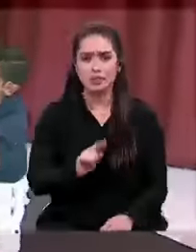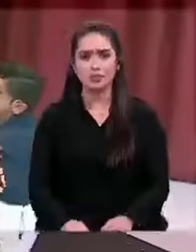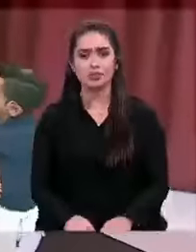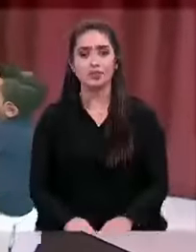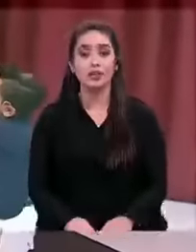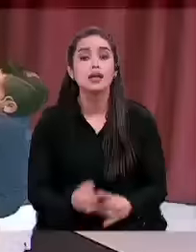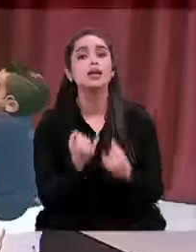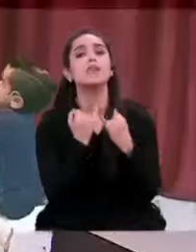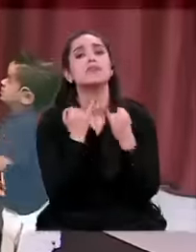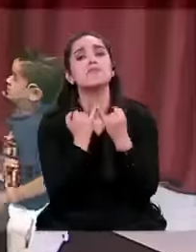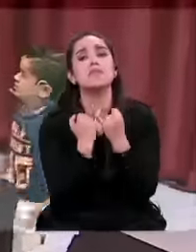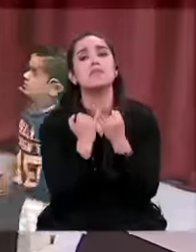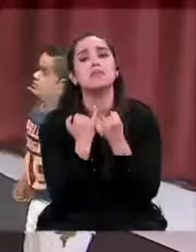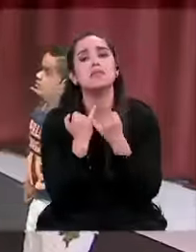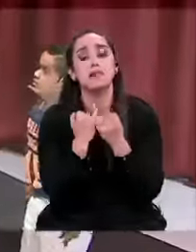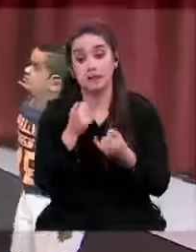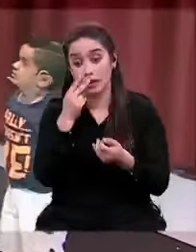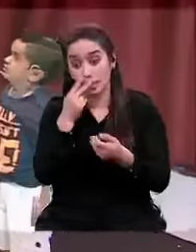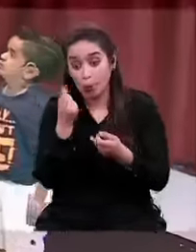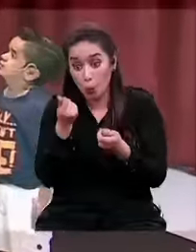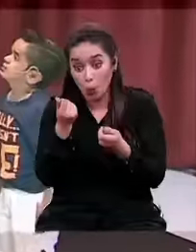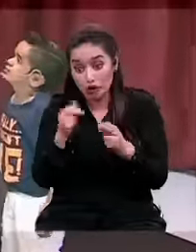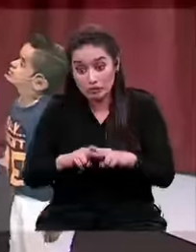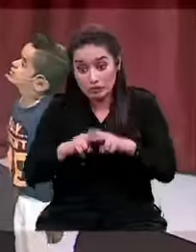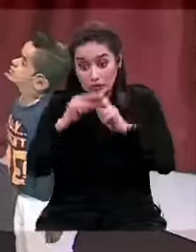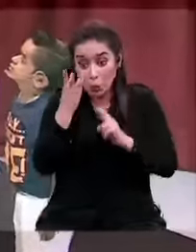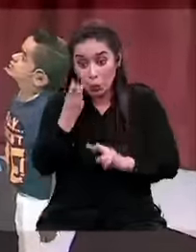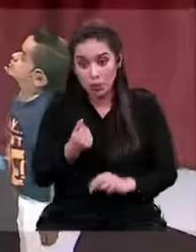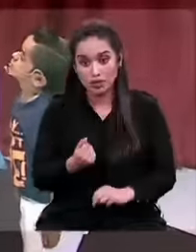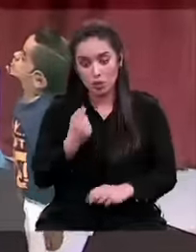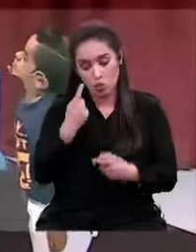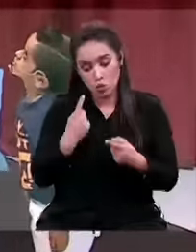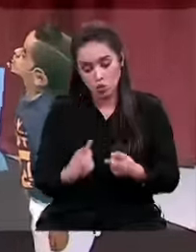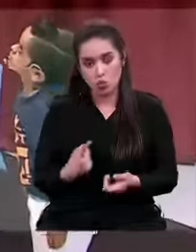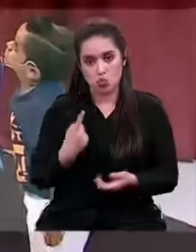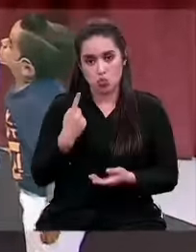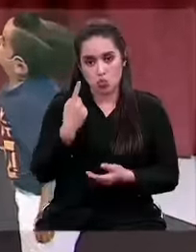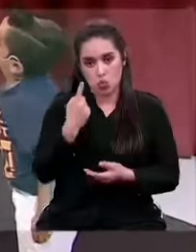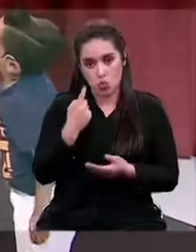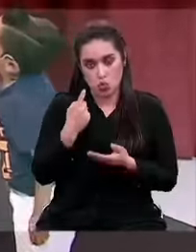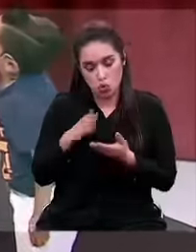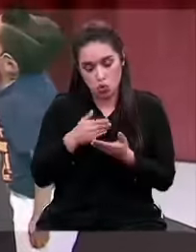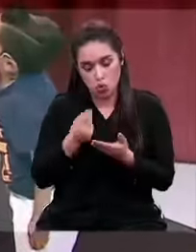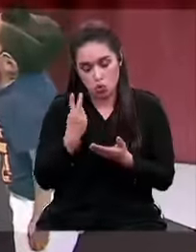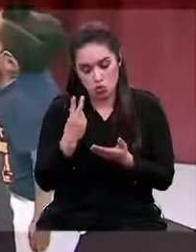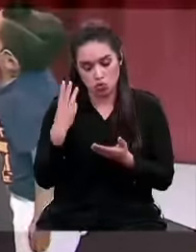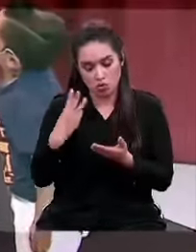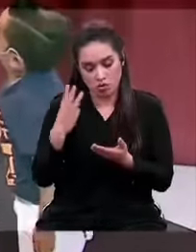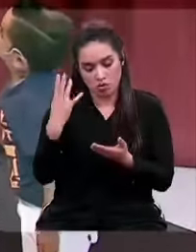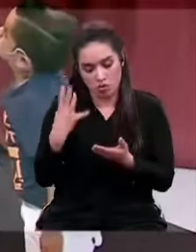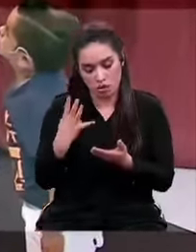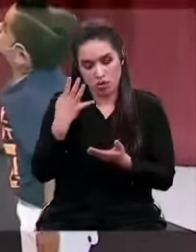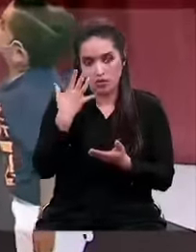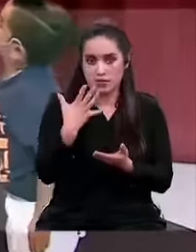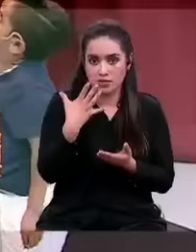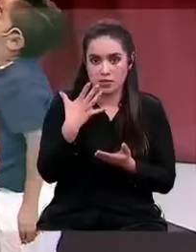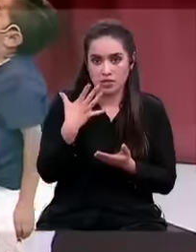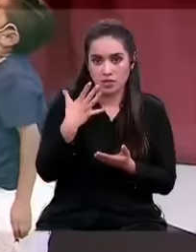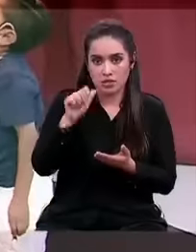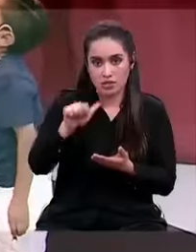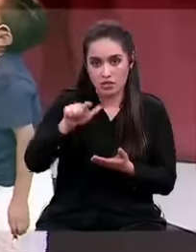mi amigo! ¡Déjame contar la plata! A ver, uno, dos... 3, 4, 5,